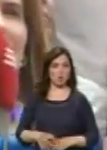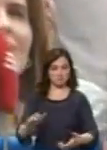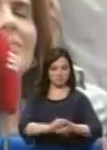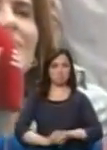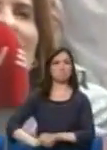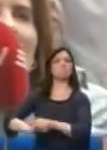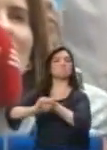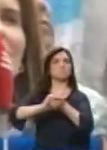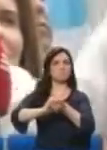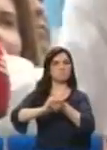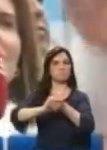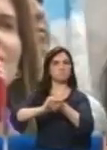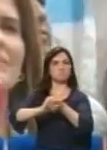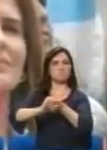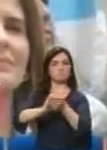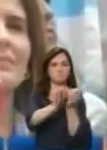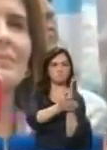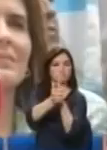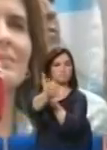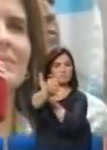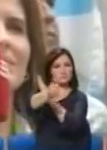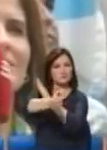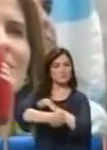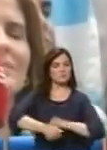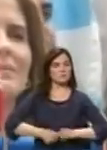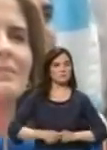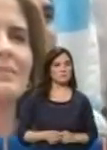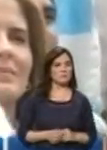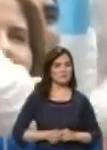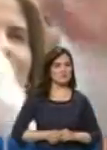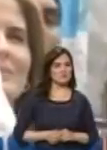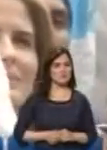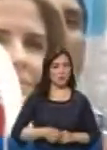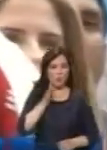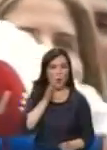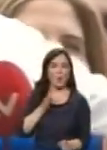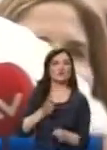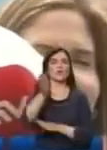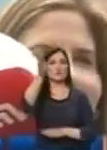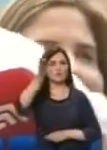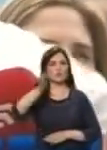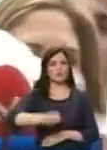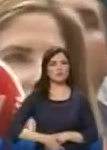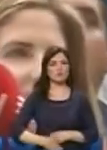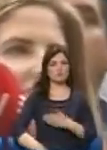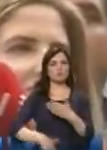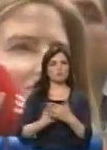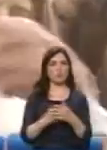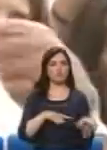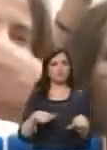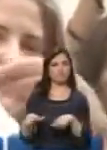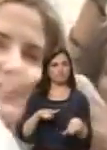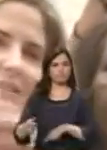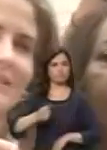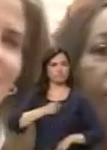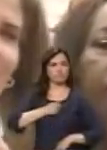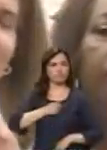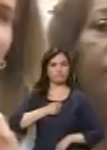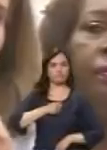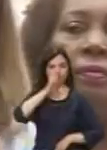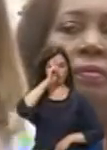solidario y eficaz, sino honesto por los cuatro contados. Y